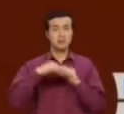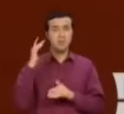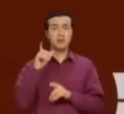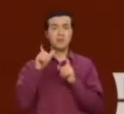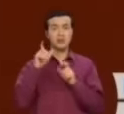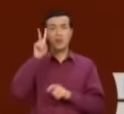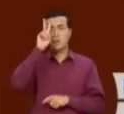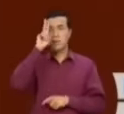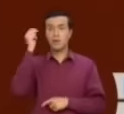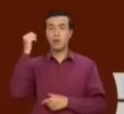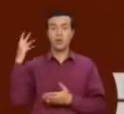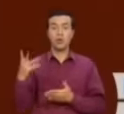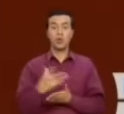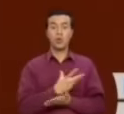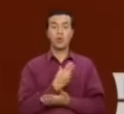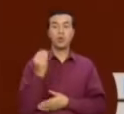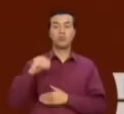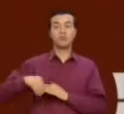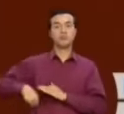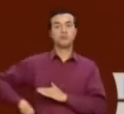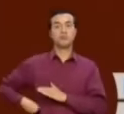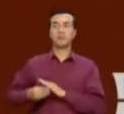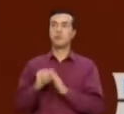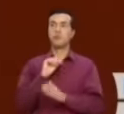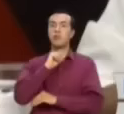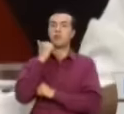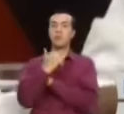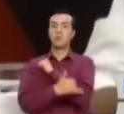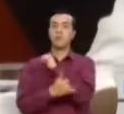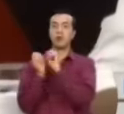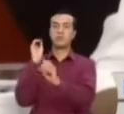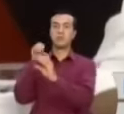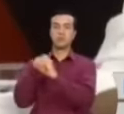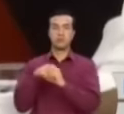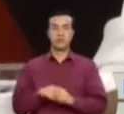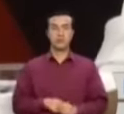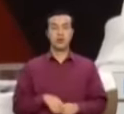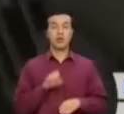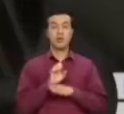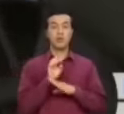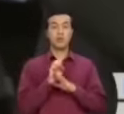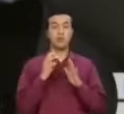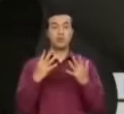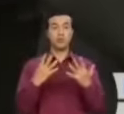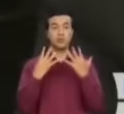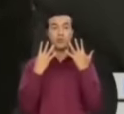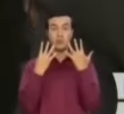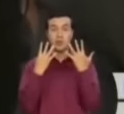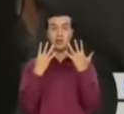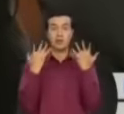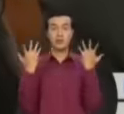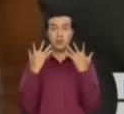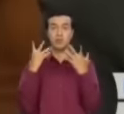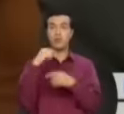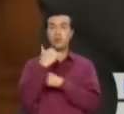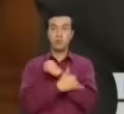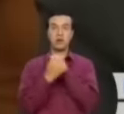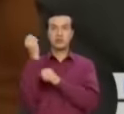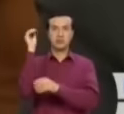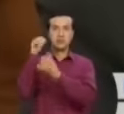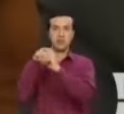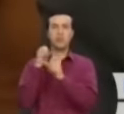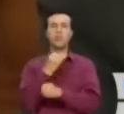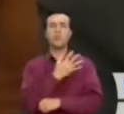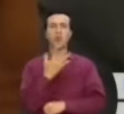que realizaban trámites con la firma panameña Mossack Fonseca. Ecuador está noveno en el ranking de los intermediarios, son más de